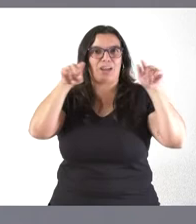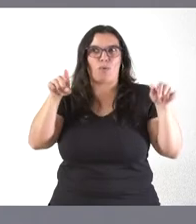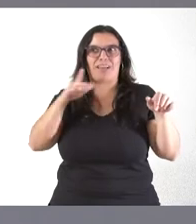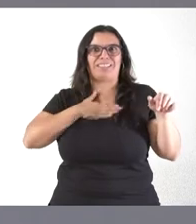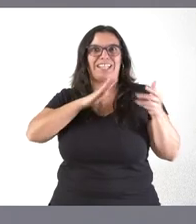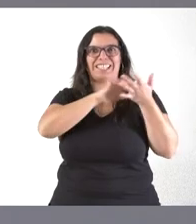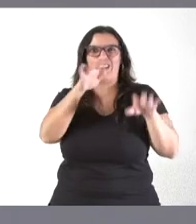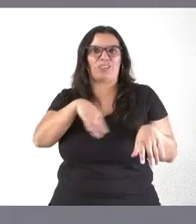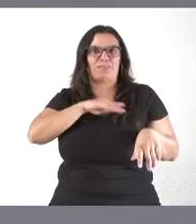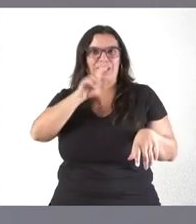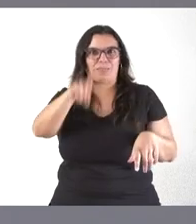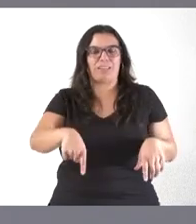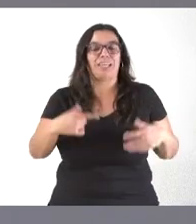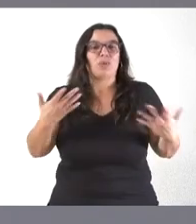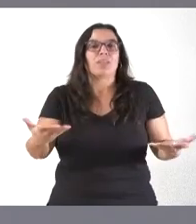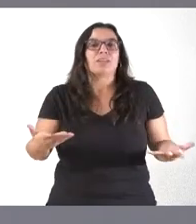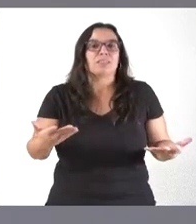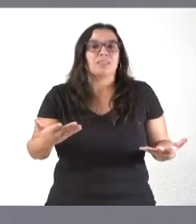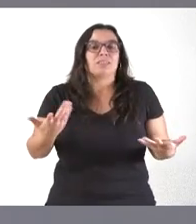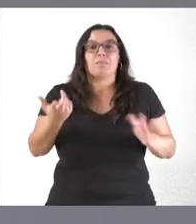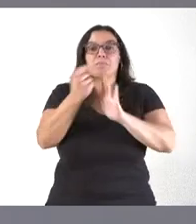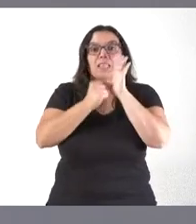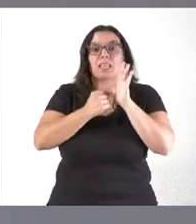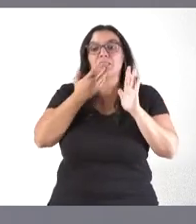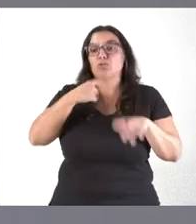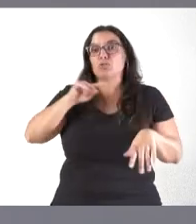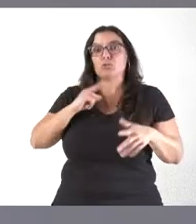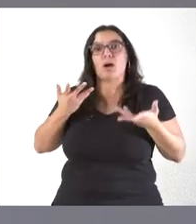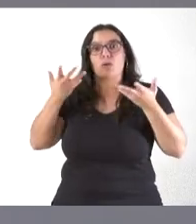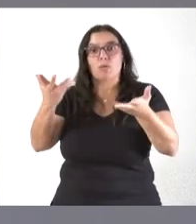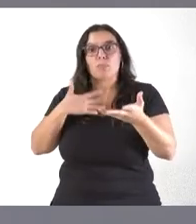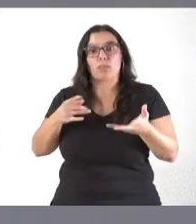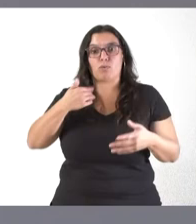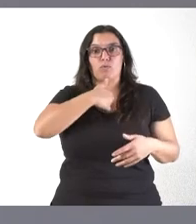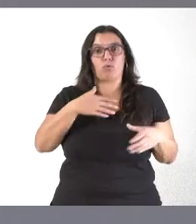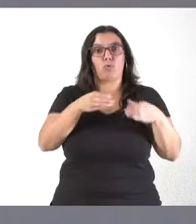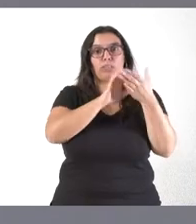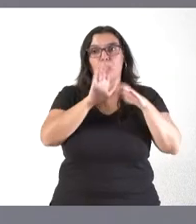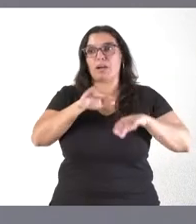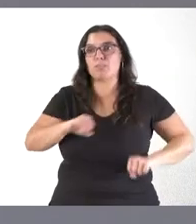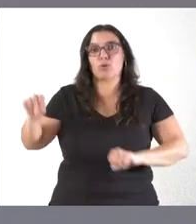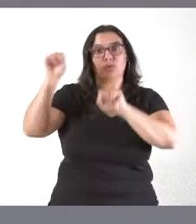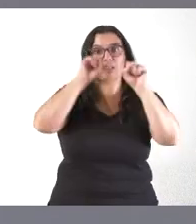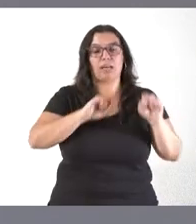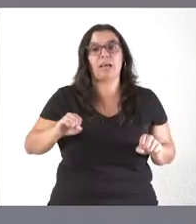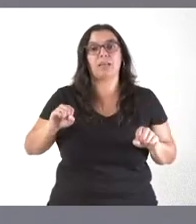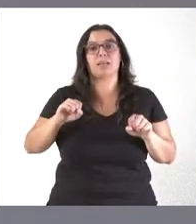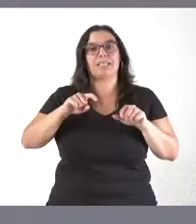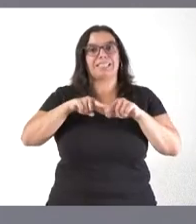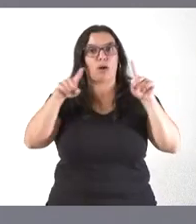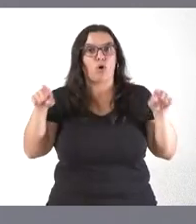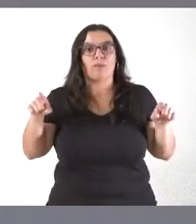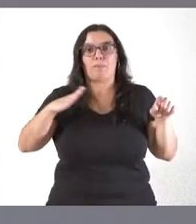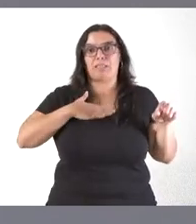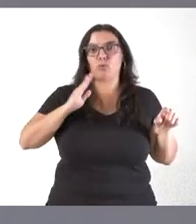castiguero de toda España y por tanto en las medidas en que otros podamos contribuir como junta de castillero en la protección de Segovia y de todo